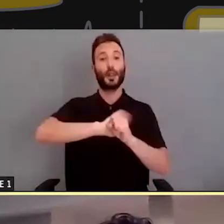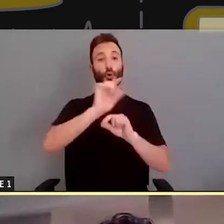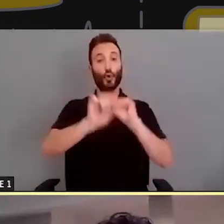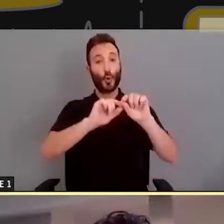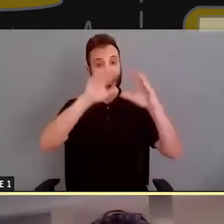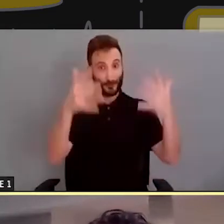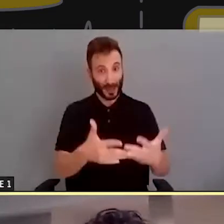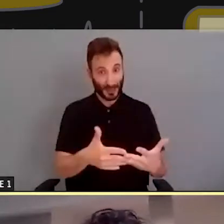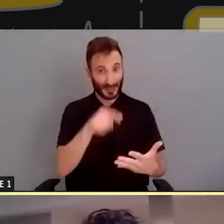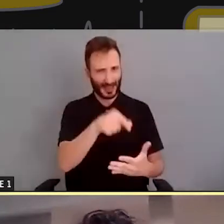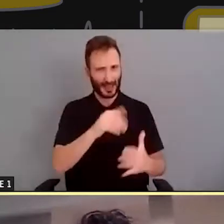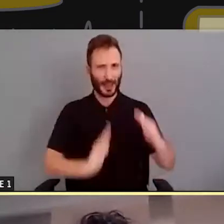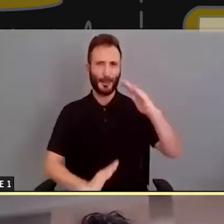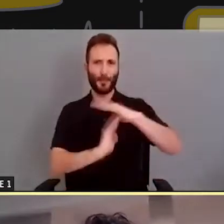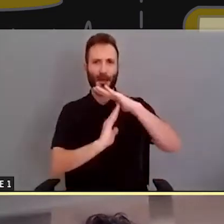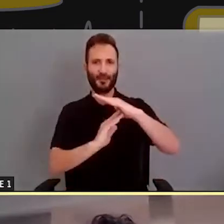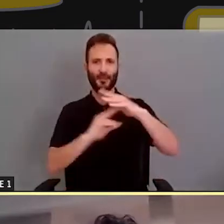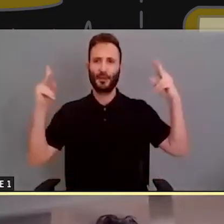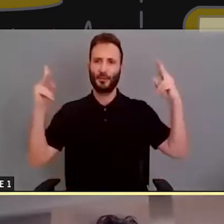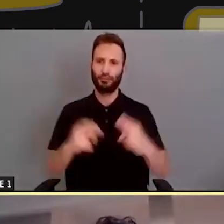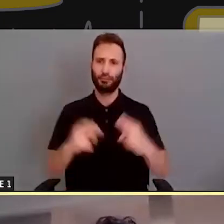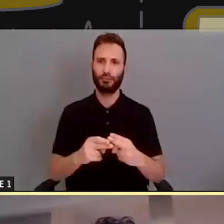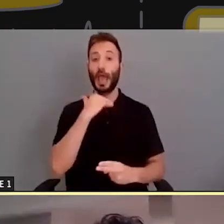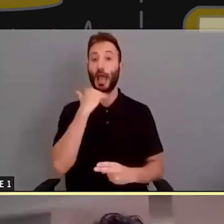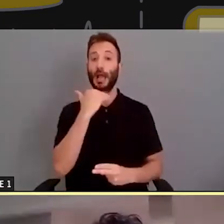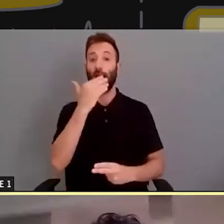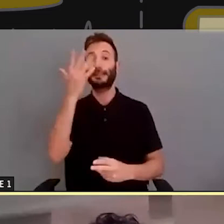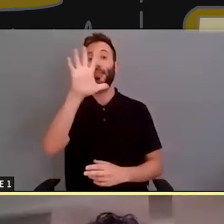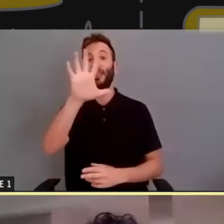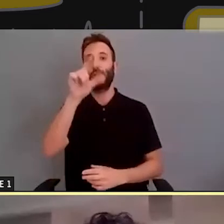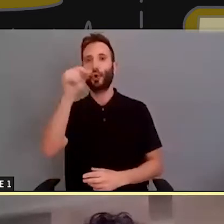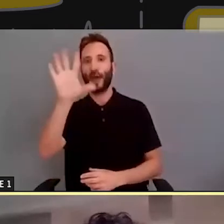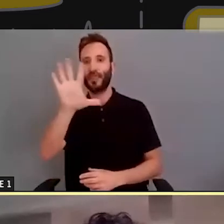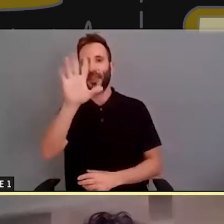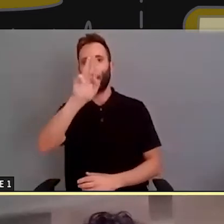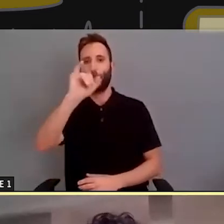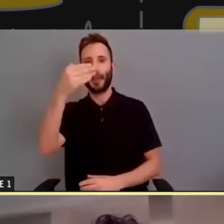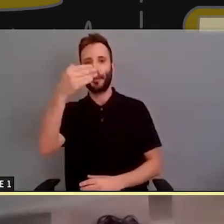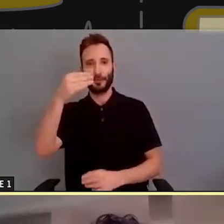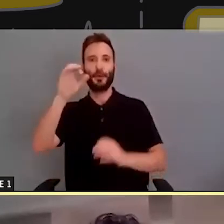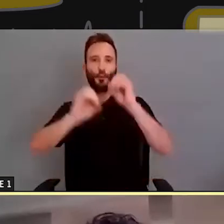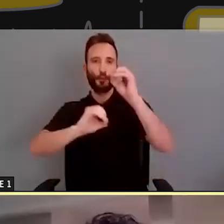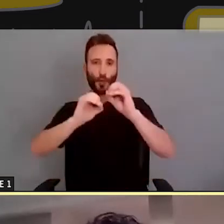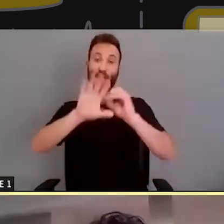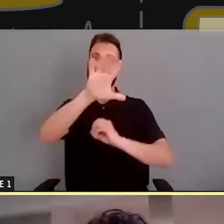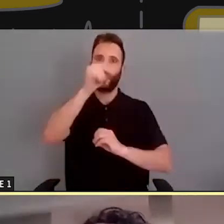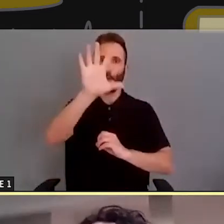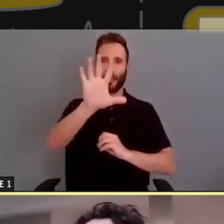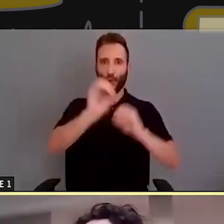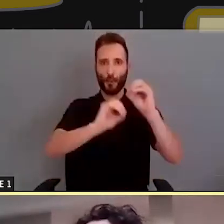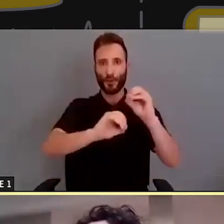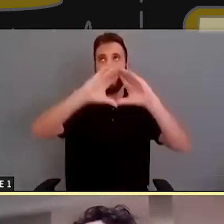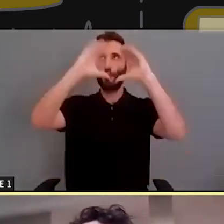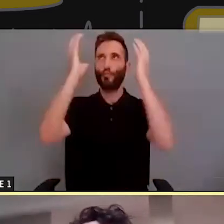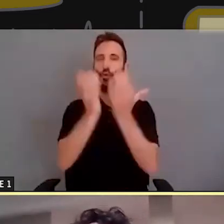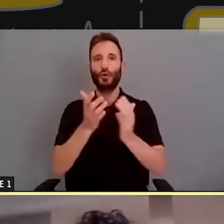y se ha visto cortado prácticamente a la mitad, al 5,5 del PIB mundial aproximadamente. Bueno, ya sabéis que en España y en determinadas